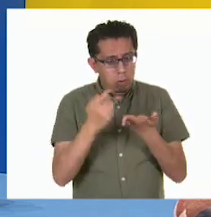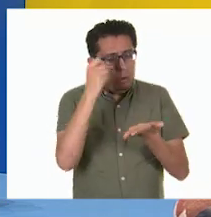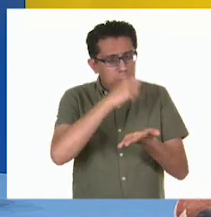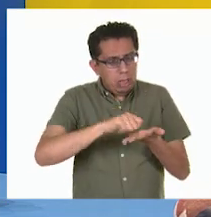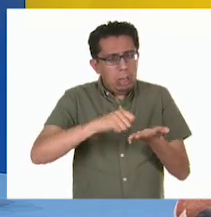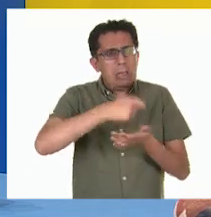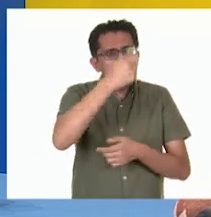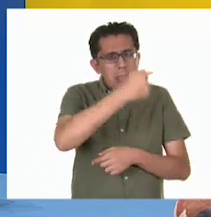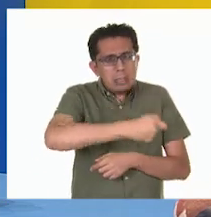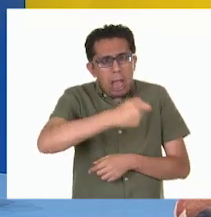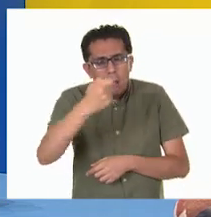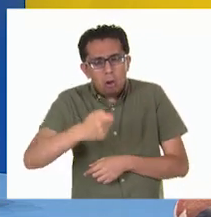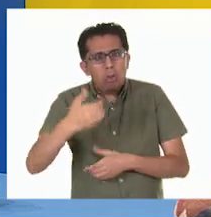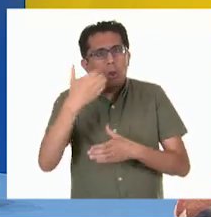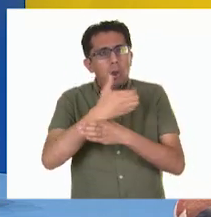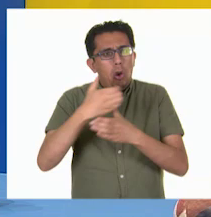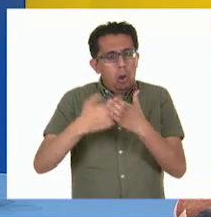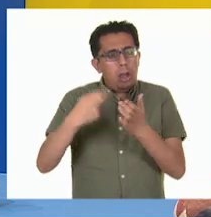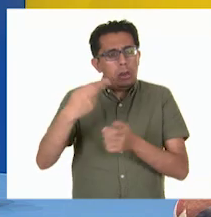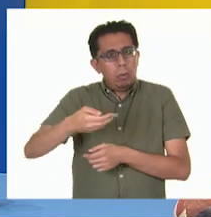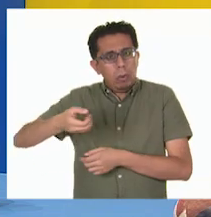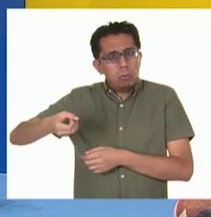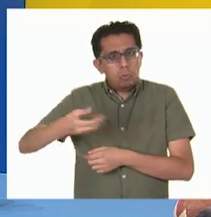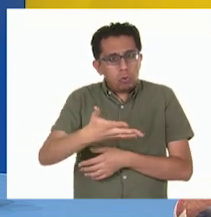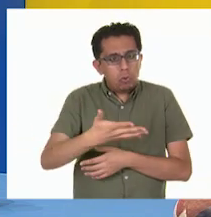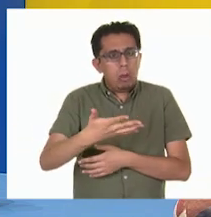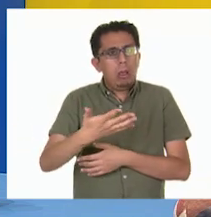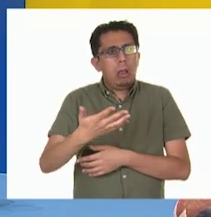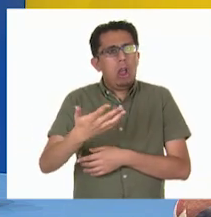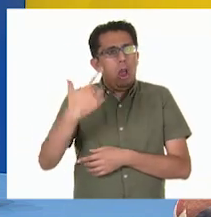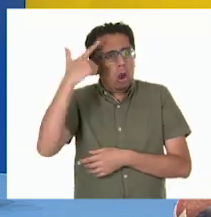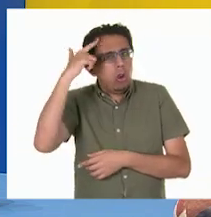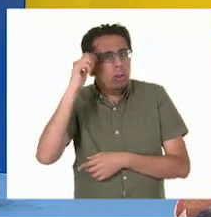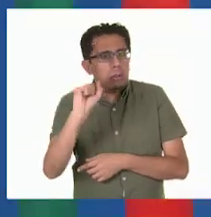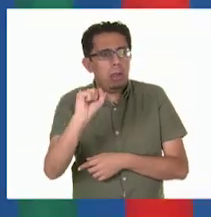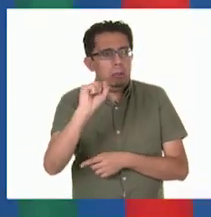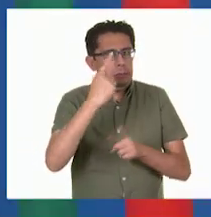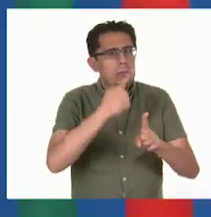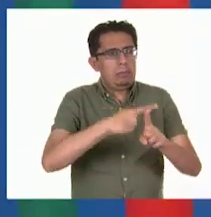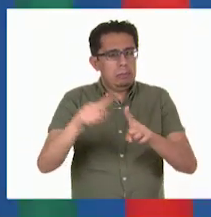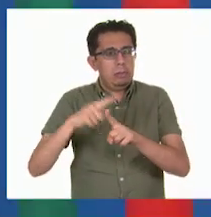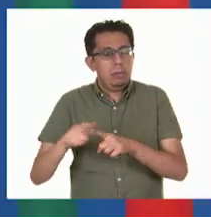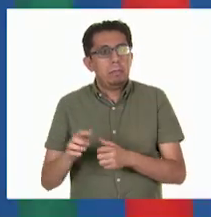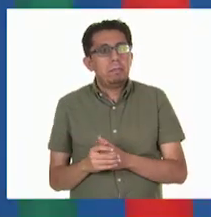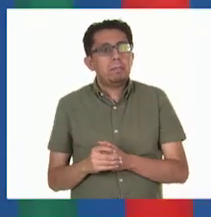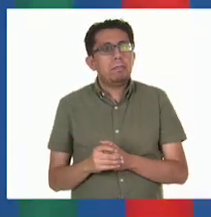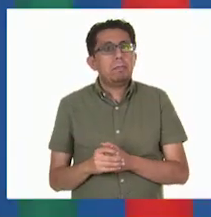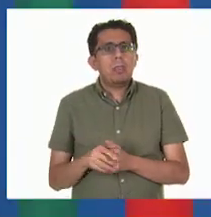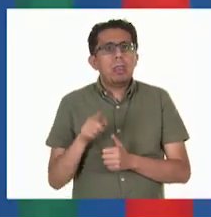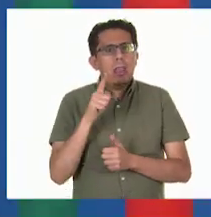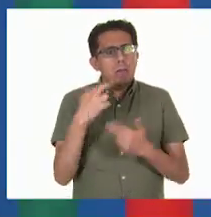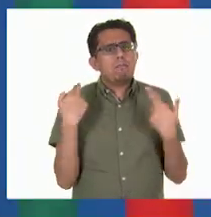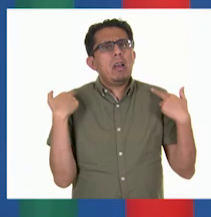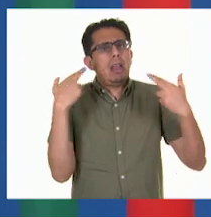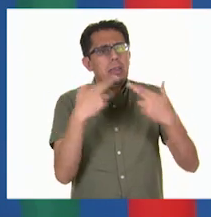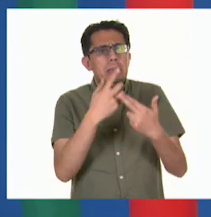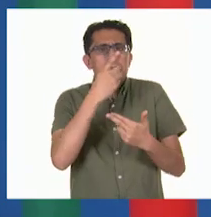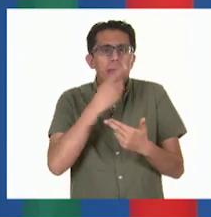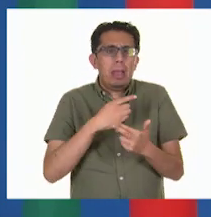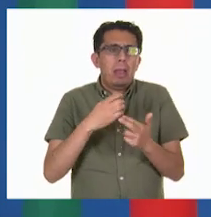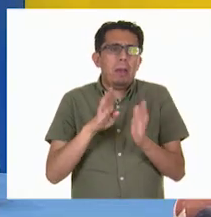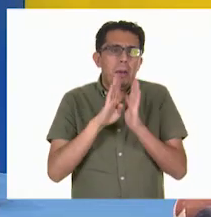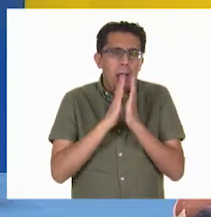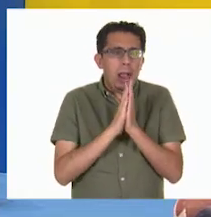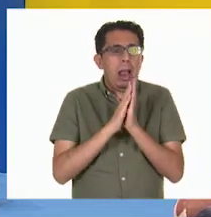saludos, nombrar objetos, nombrar conceptos, entre otros. ¿Tendrá algunos ejemplos que podamos observar,